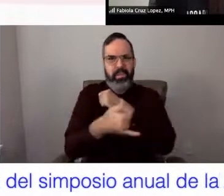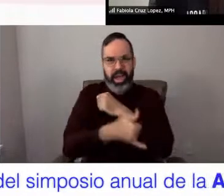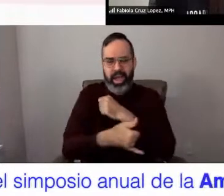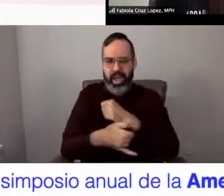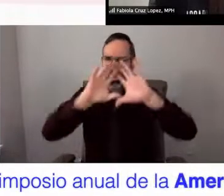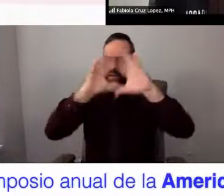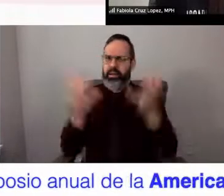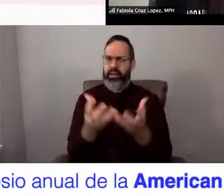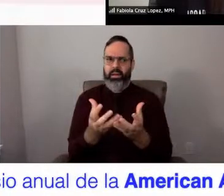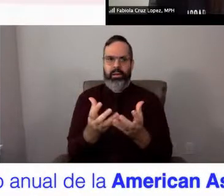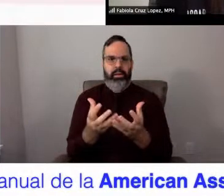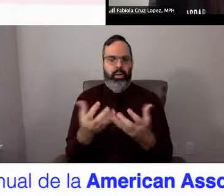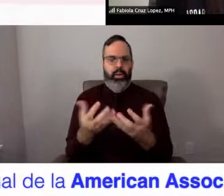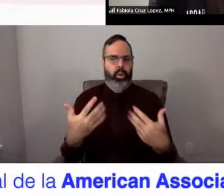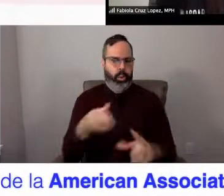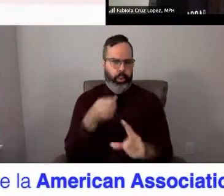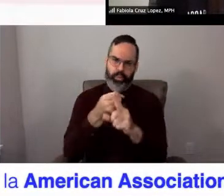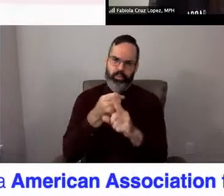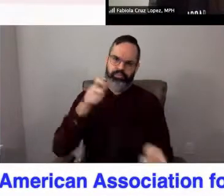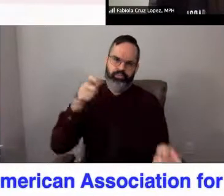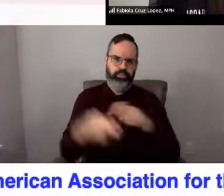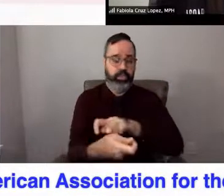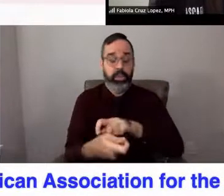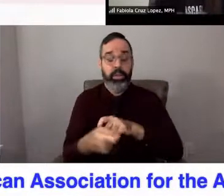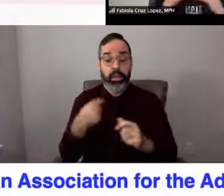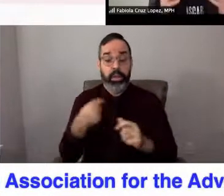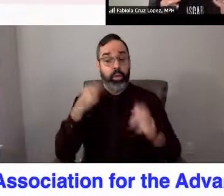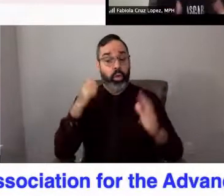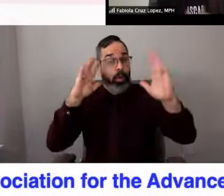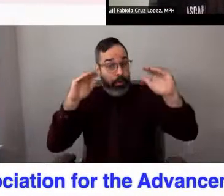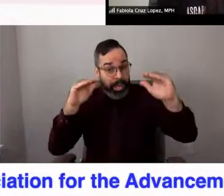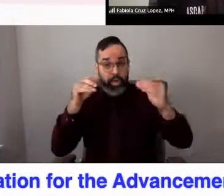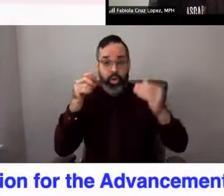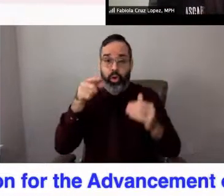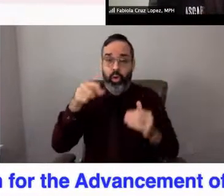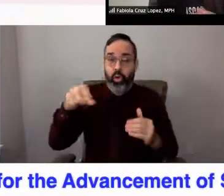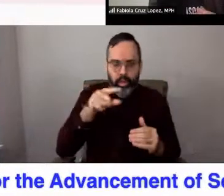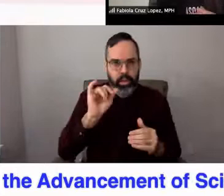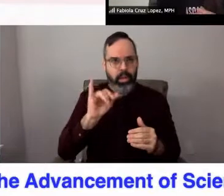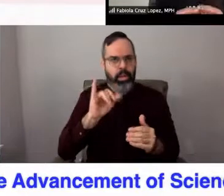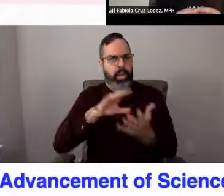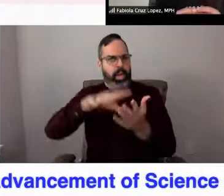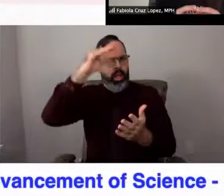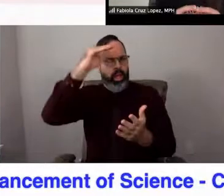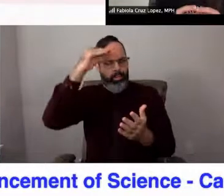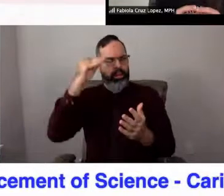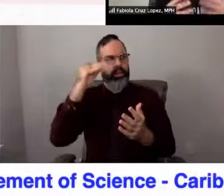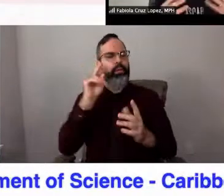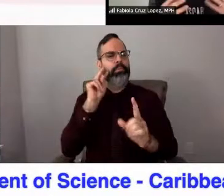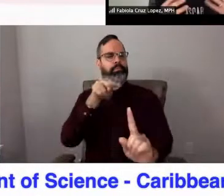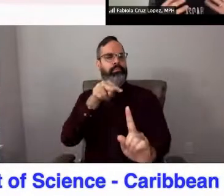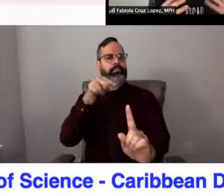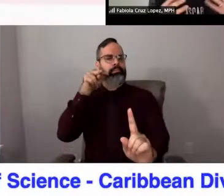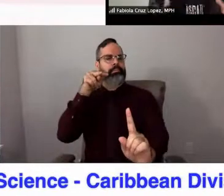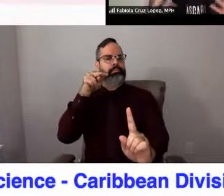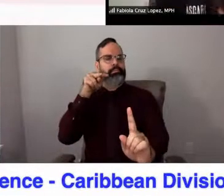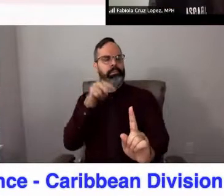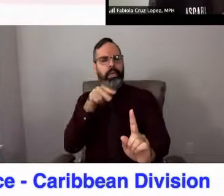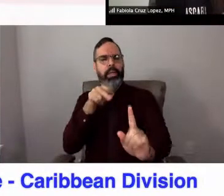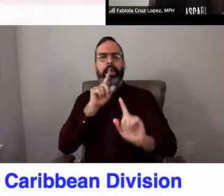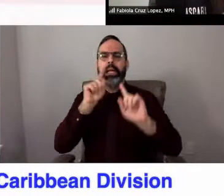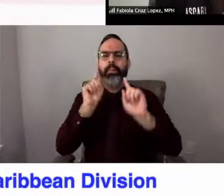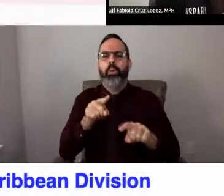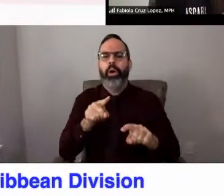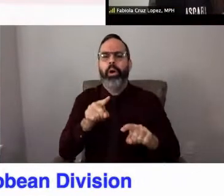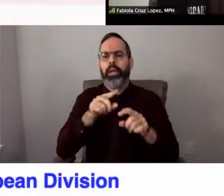Así que espero que hoy se lleven con ustedes una visión de lo que ha sido esta respuesta de Public Health, de